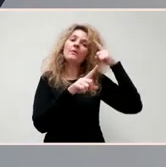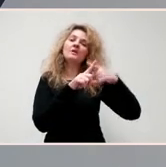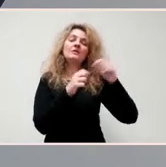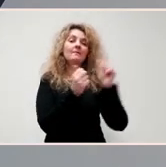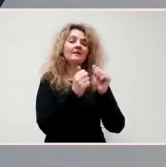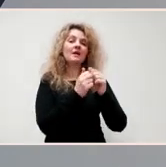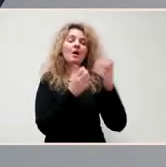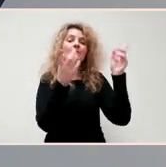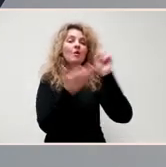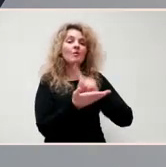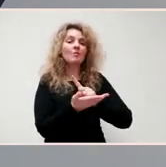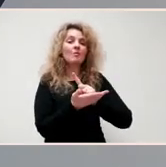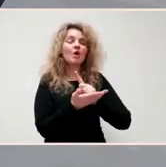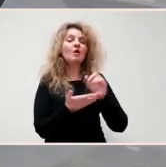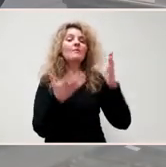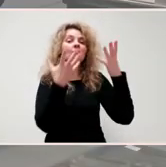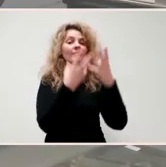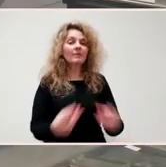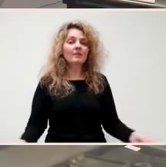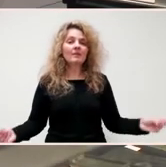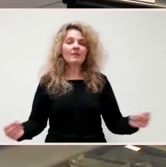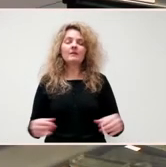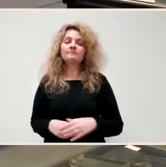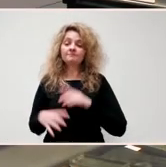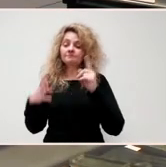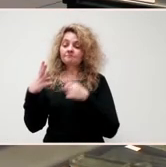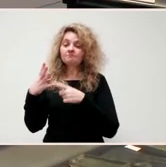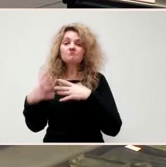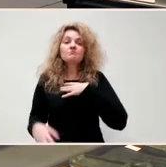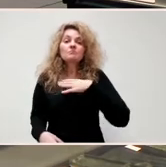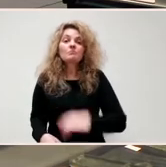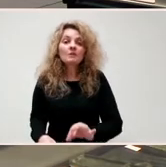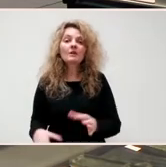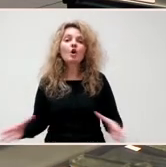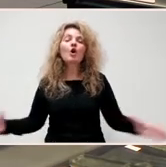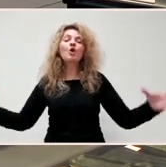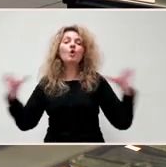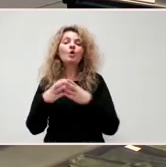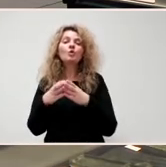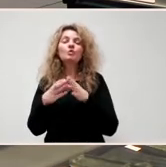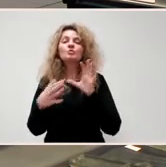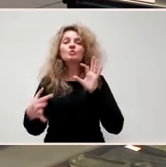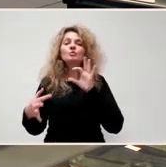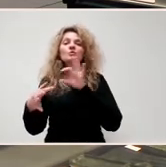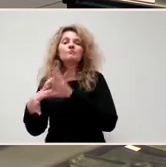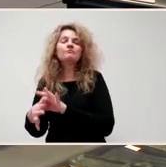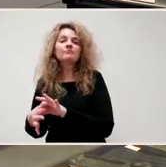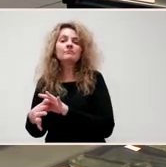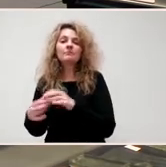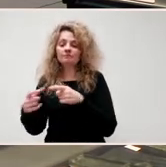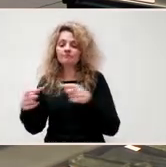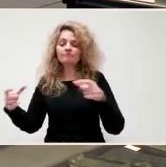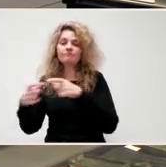Unha carta opción sería a posibilidade de que fora un conxunto